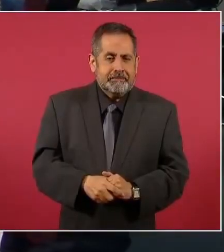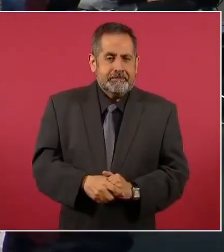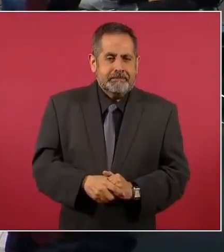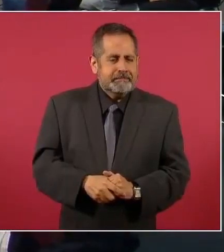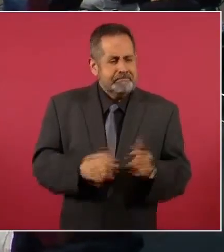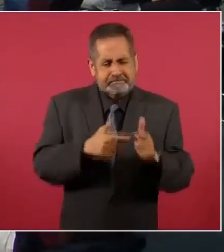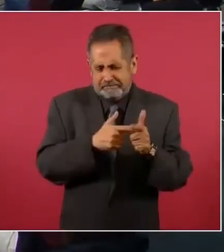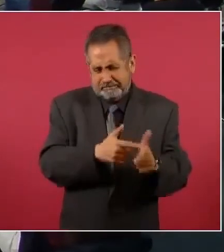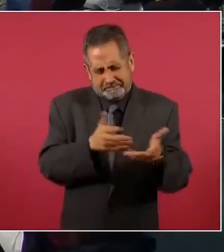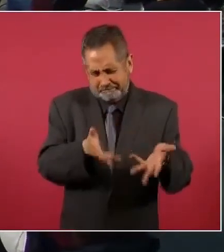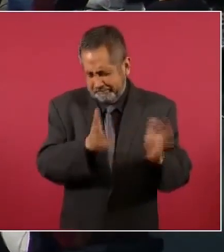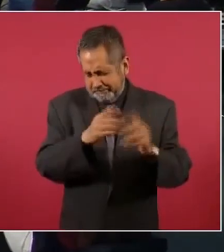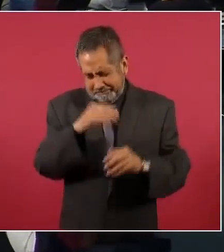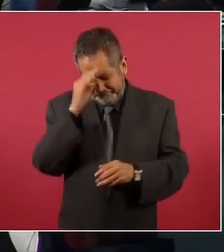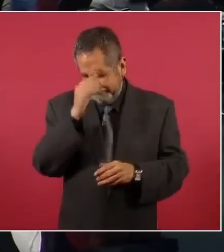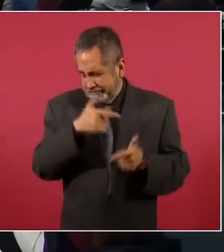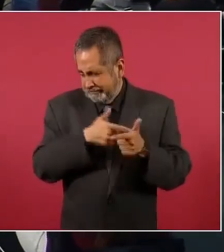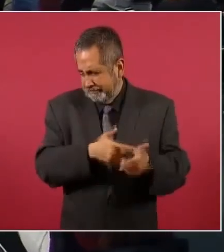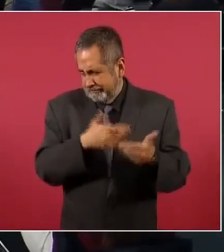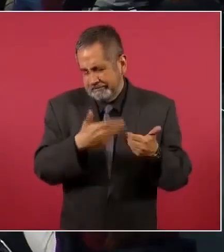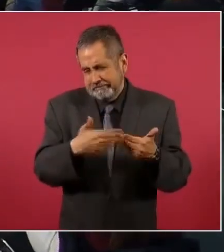Sigue tu camino. ¿Sí?